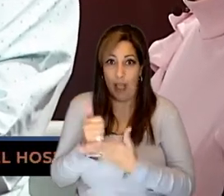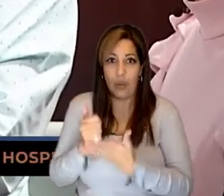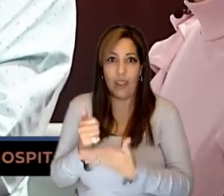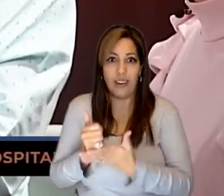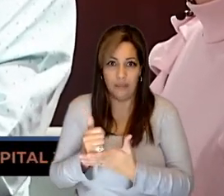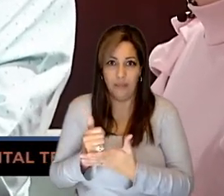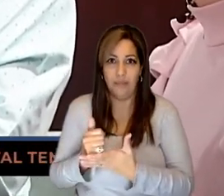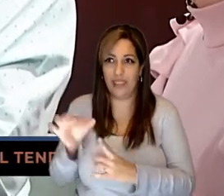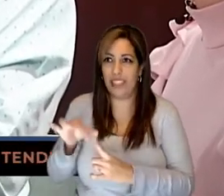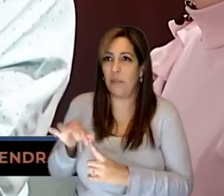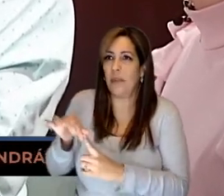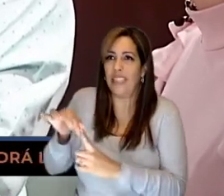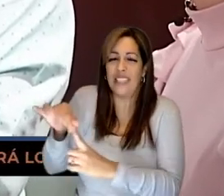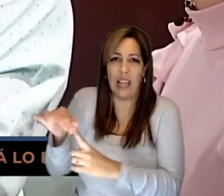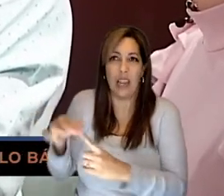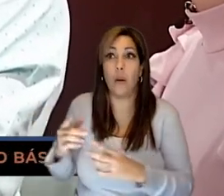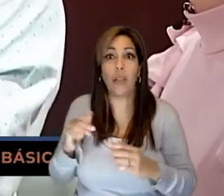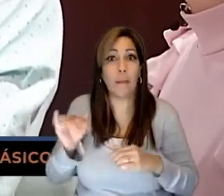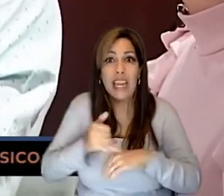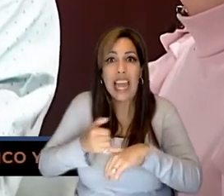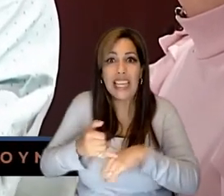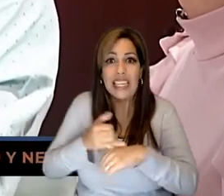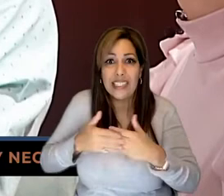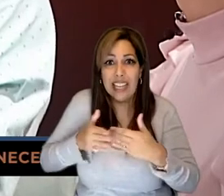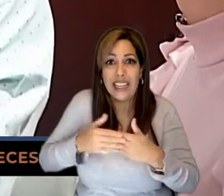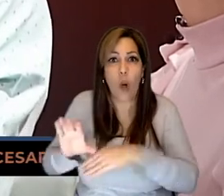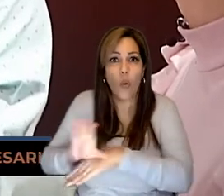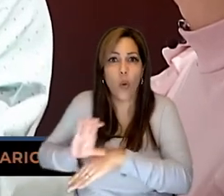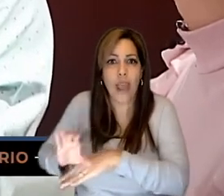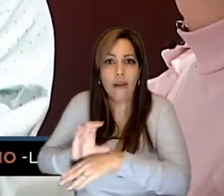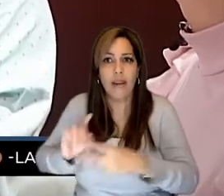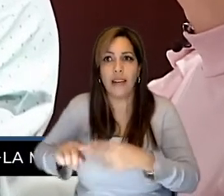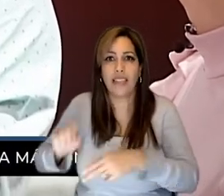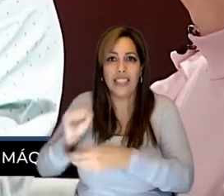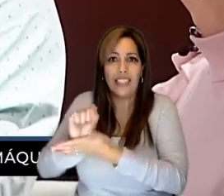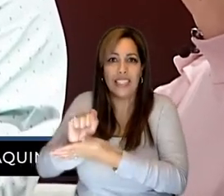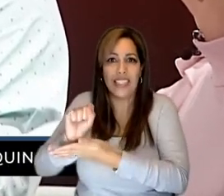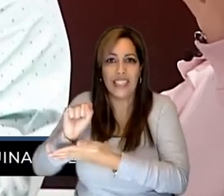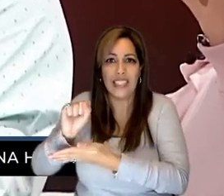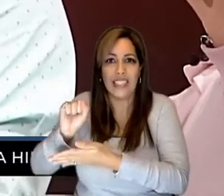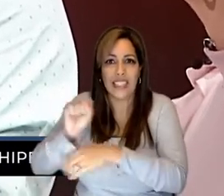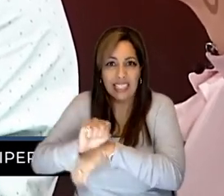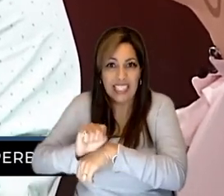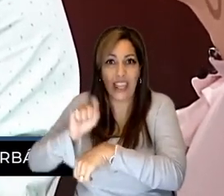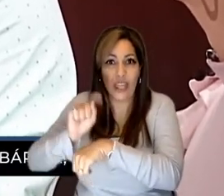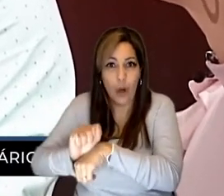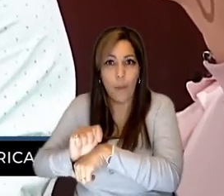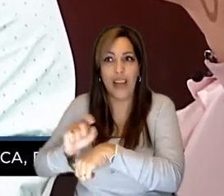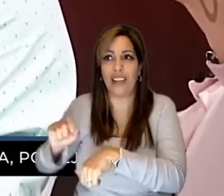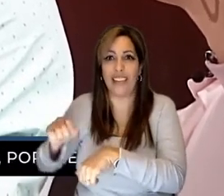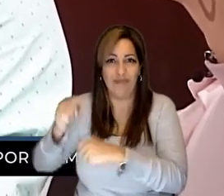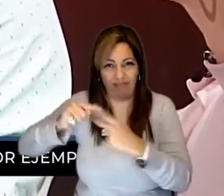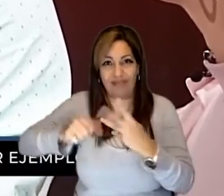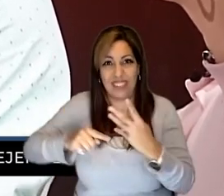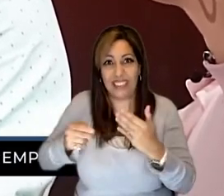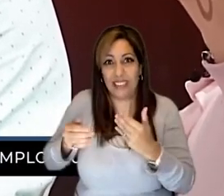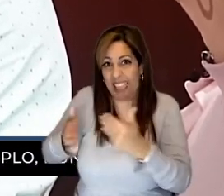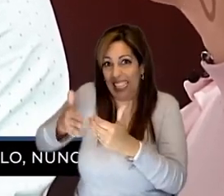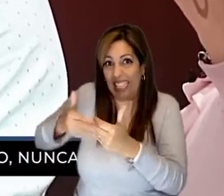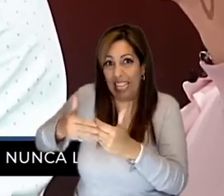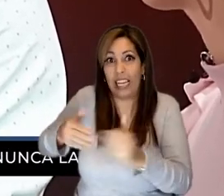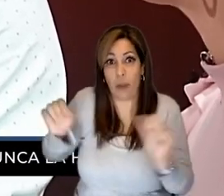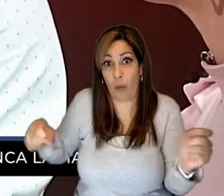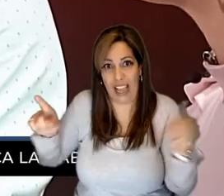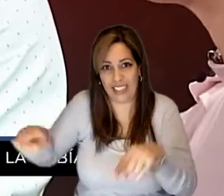residente de las islas vecinas, como es San Tomás, Santa Cruz, Culebra, que puedan venir a Vieques a recibir ese tratamiento. Claro. Entonces, son unas cosas adicionales que vamos a tener